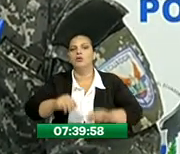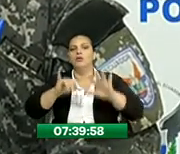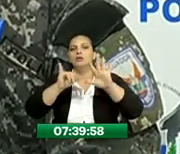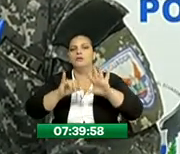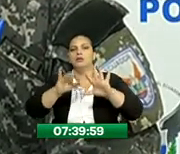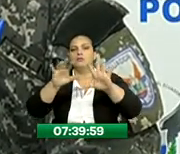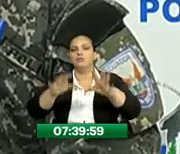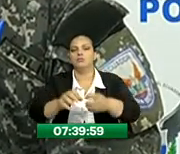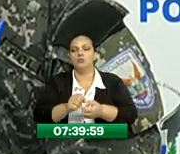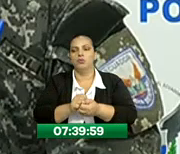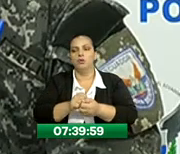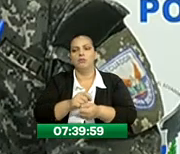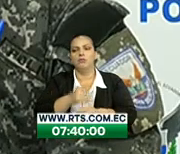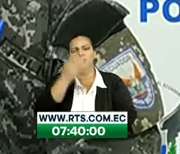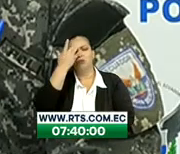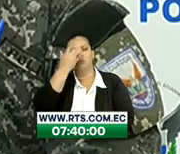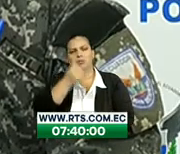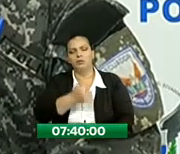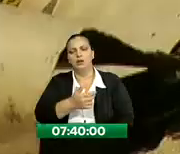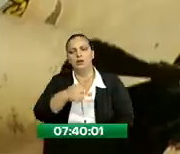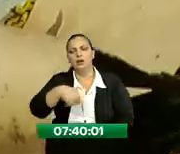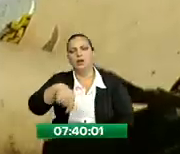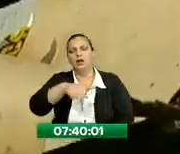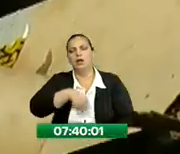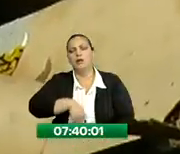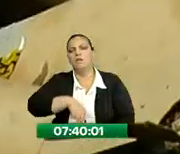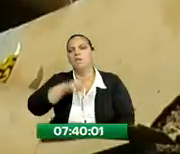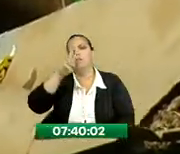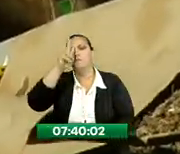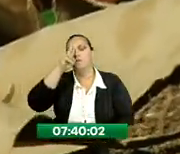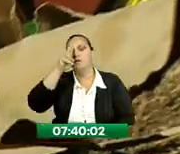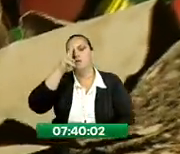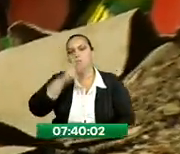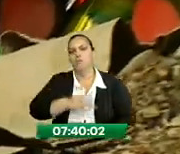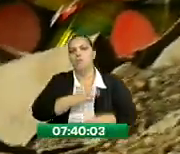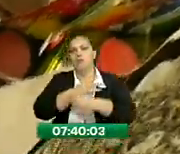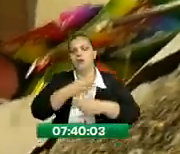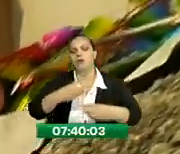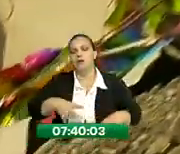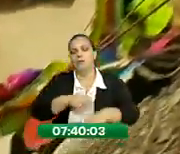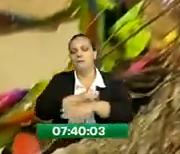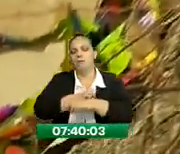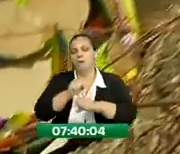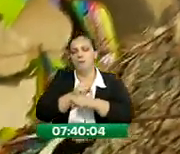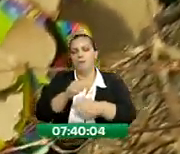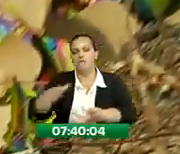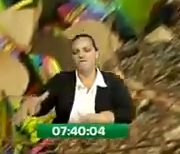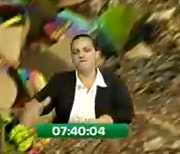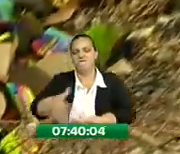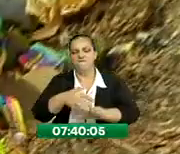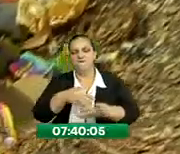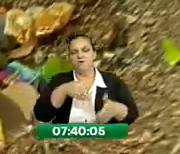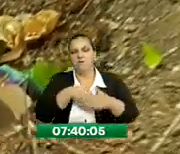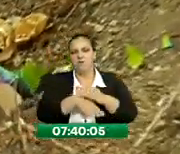ilegal de material explosivo tipo pirotécnico. De acuerdo con los uniformados, estas acciones se extenderán hasta el próximo